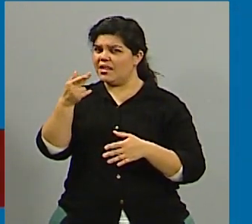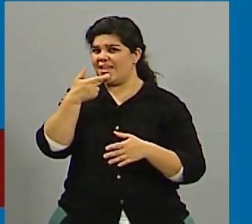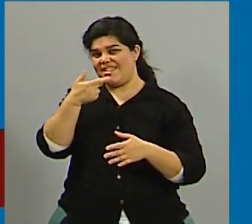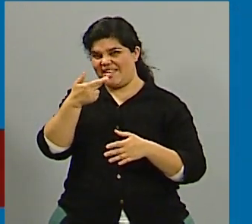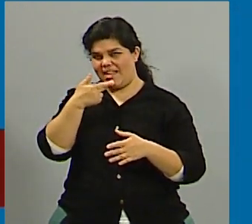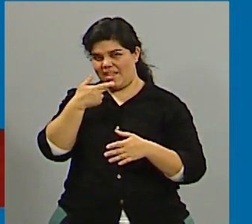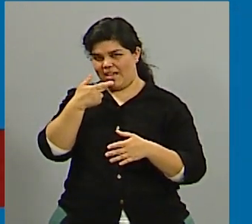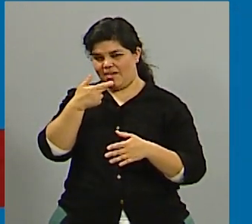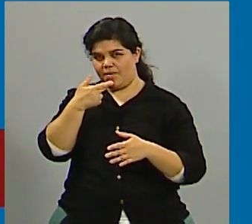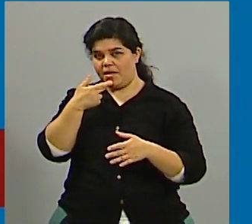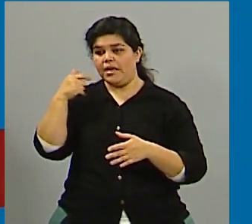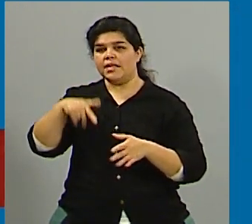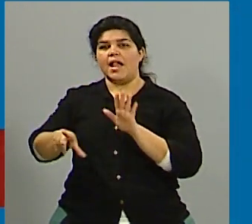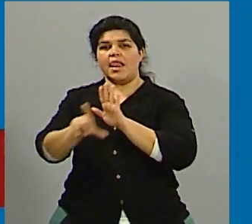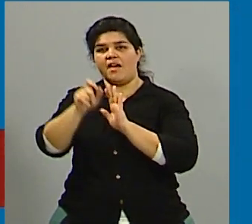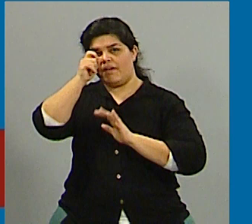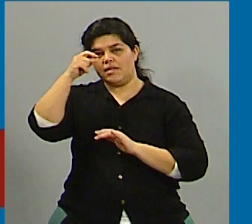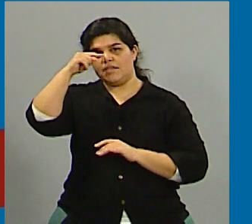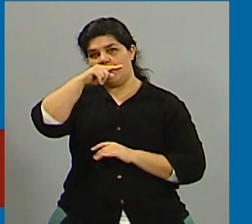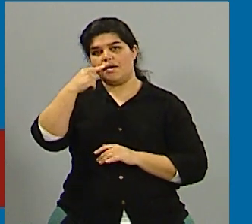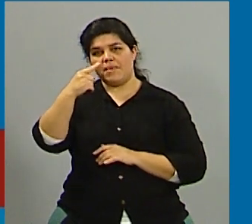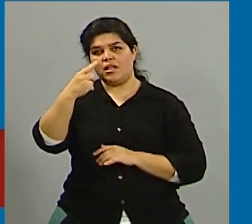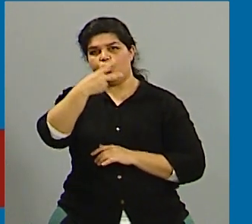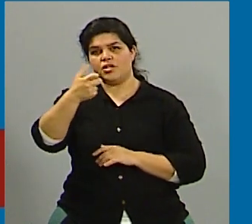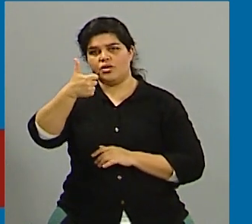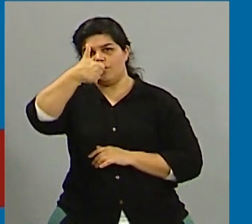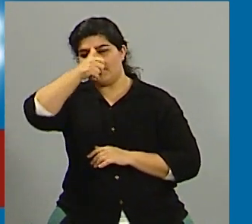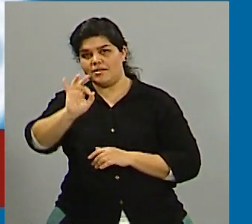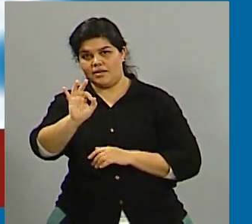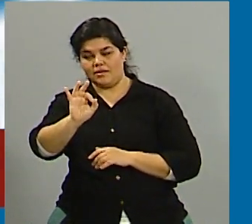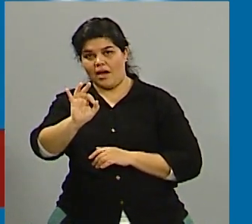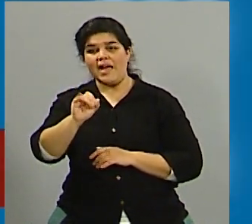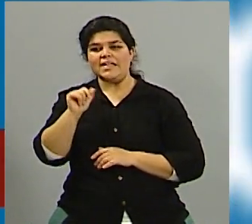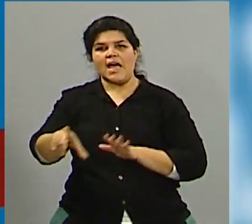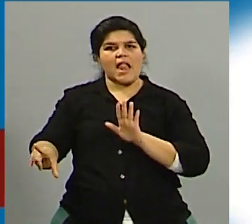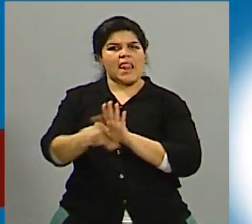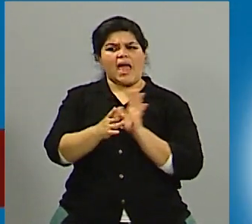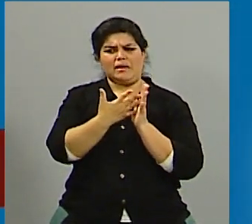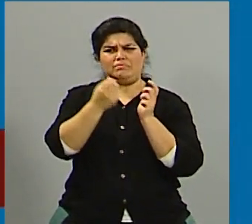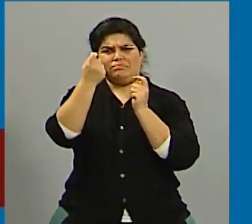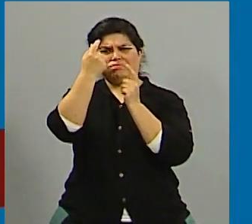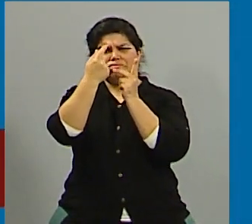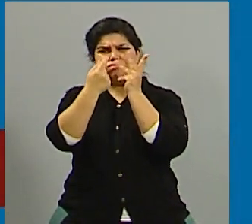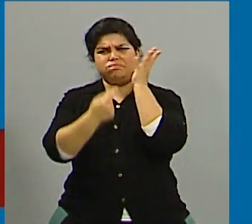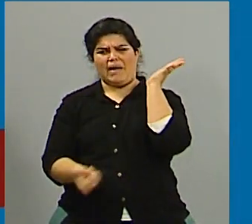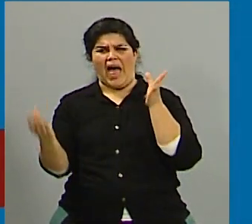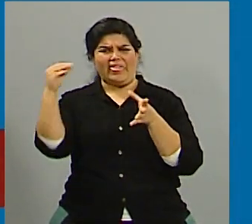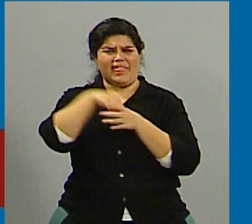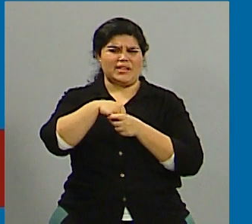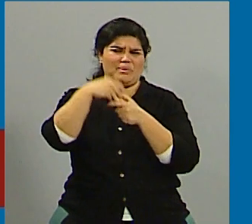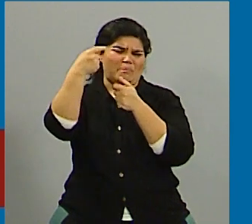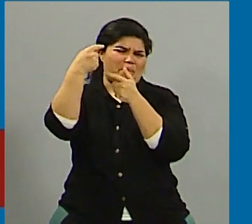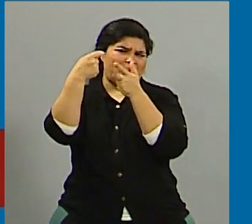2017, es la ley 27.260, que es una ley ómnibus, una ley muy grande, entre otras cosas que